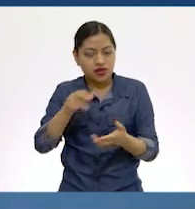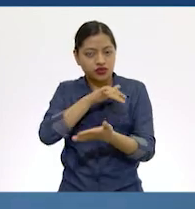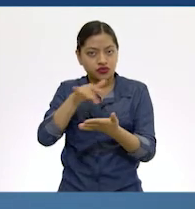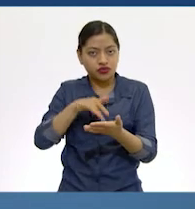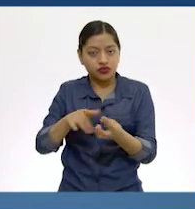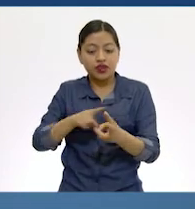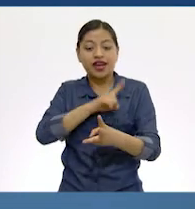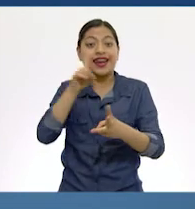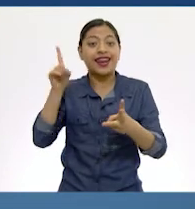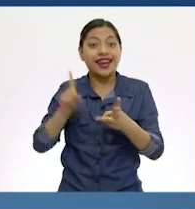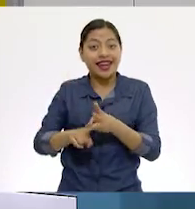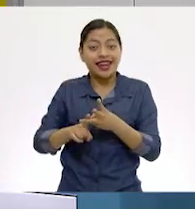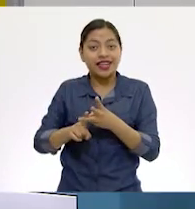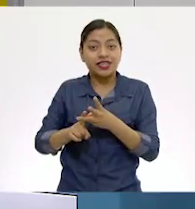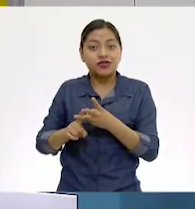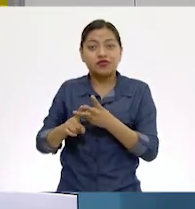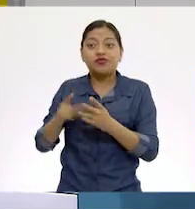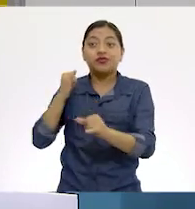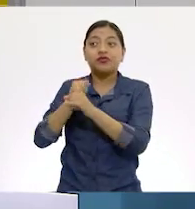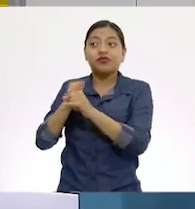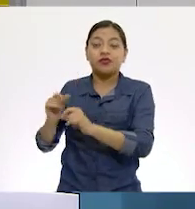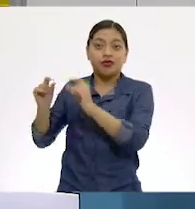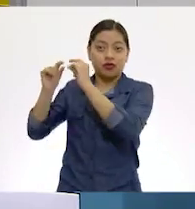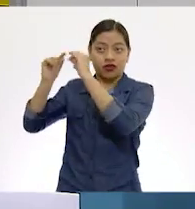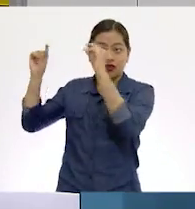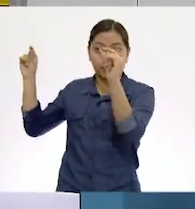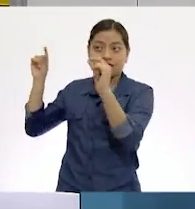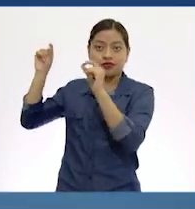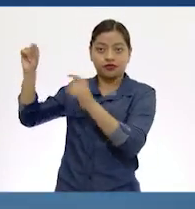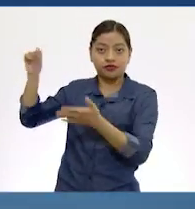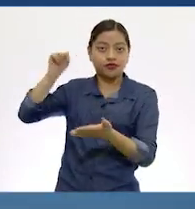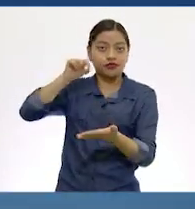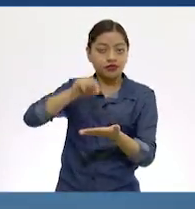El enlace también. Les falta uno más.